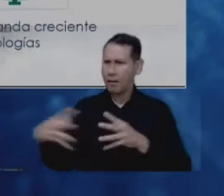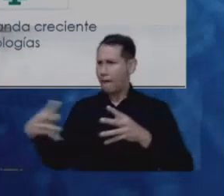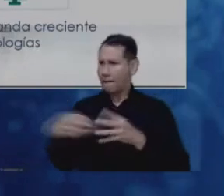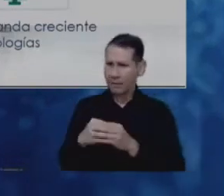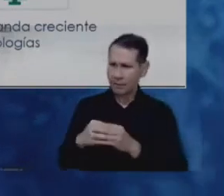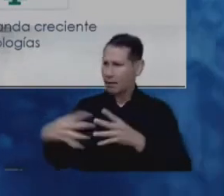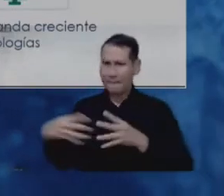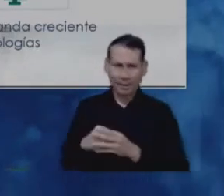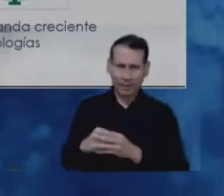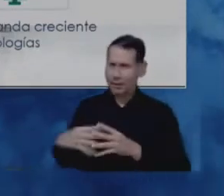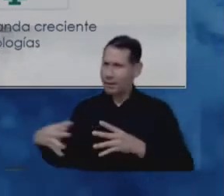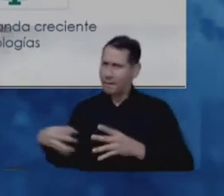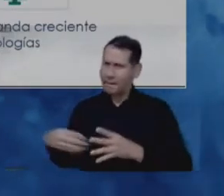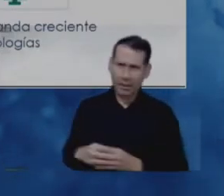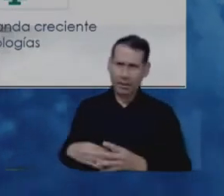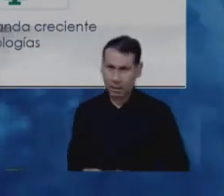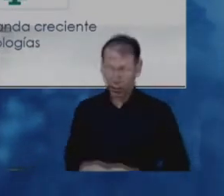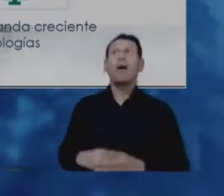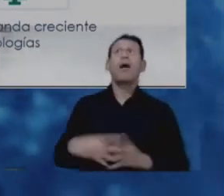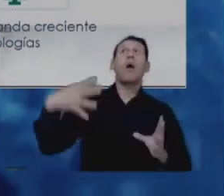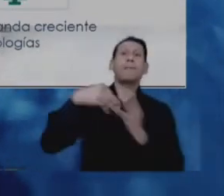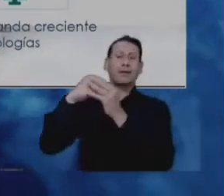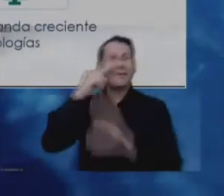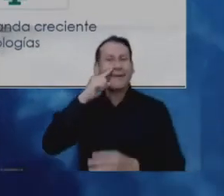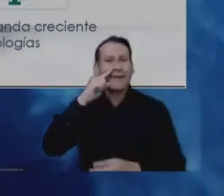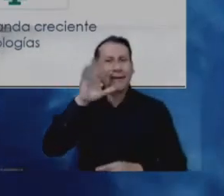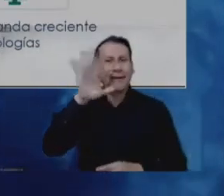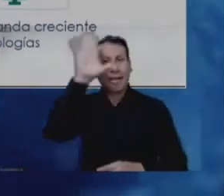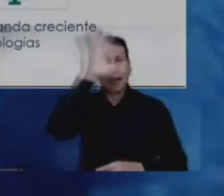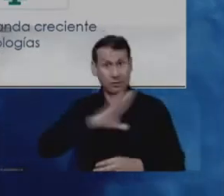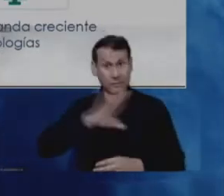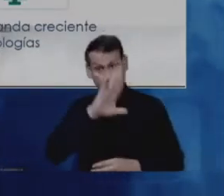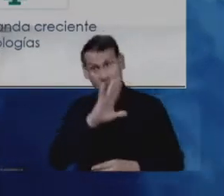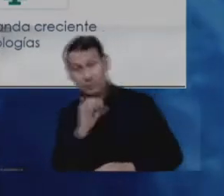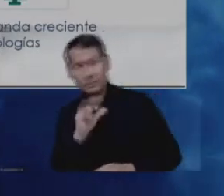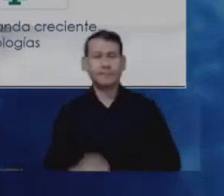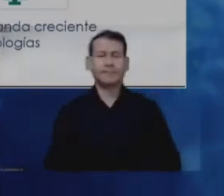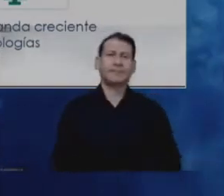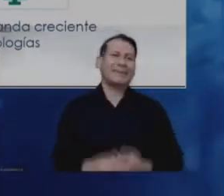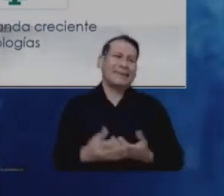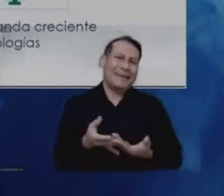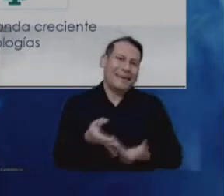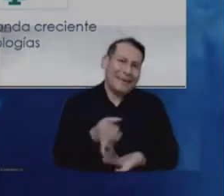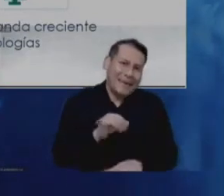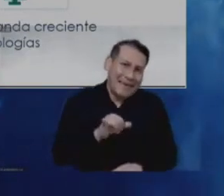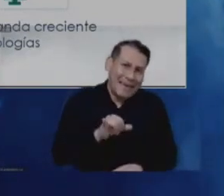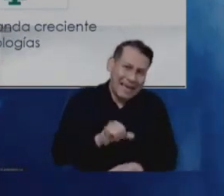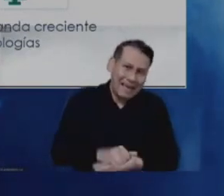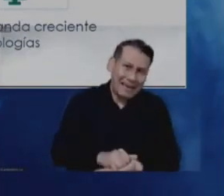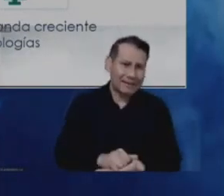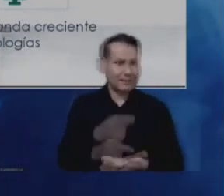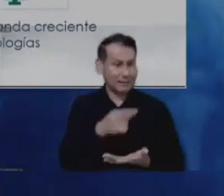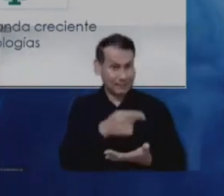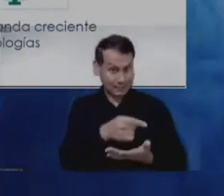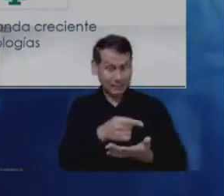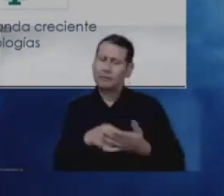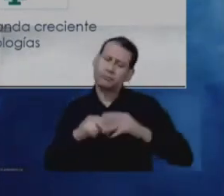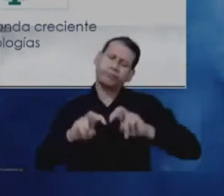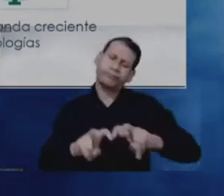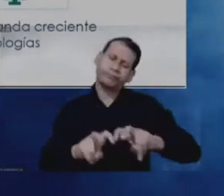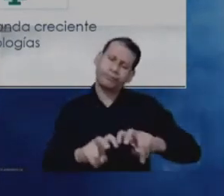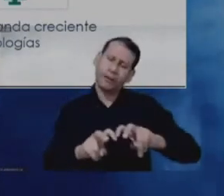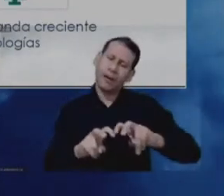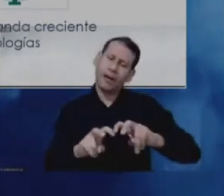casi que a nivel nacional. Entonces, digamos, acá básicamente lo que nosotros encontramos en esta, digamos, como resultados preliminares es que los